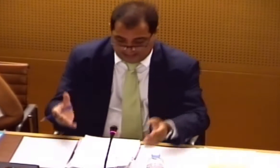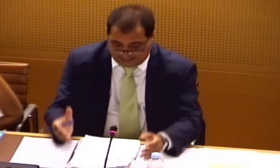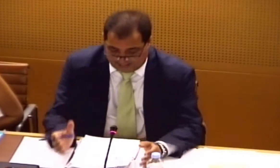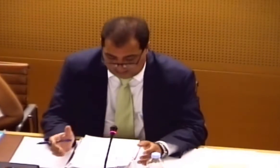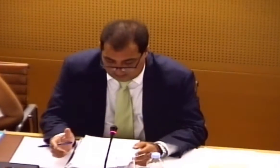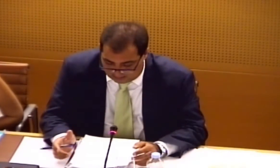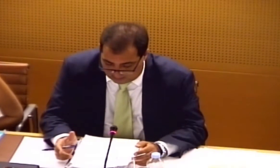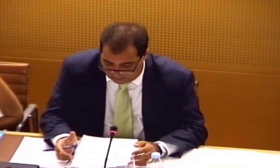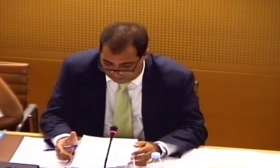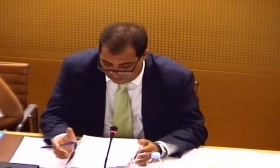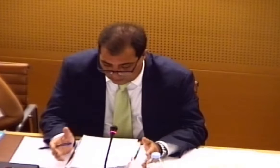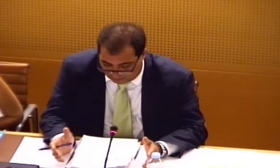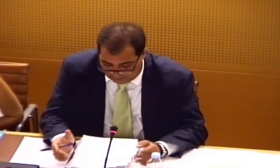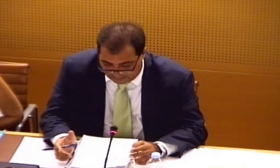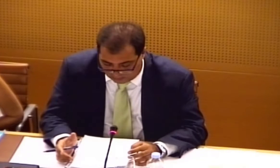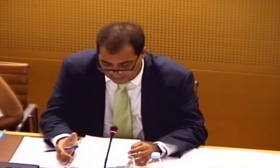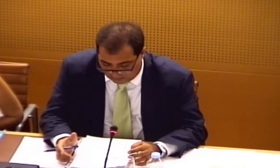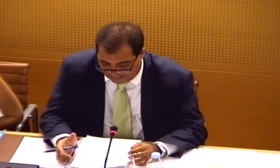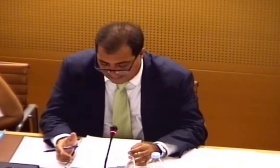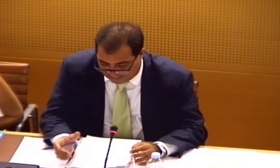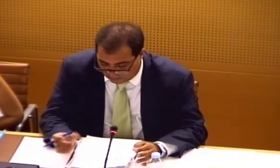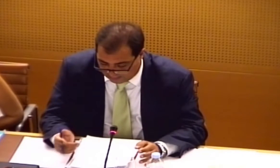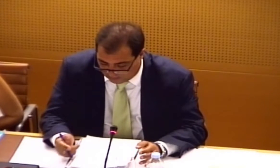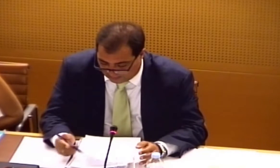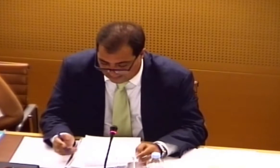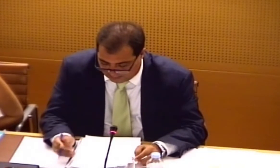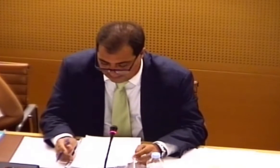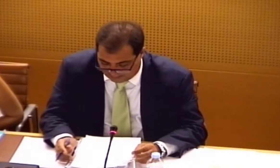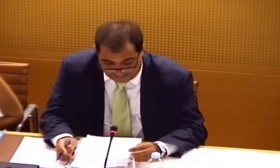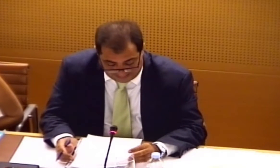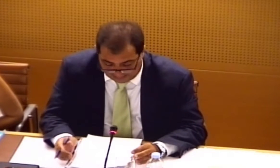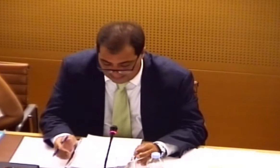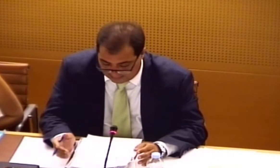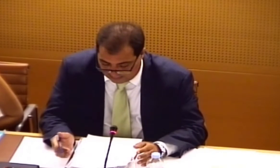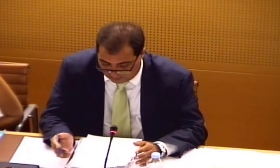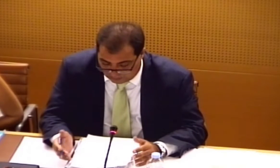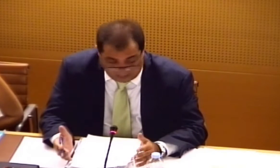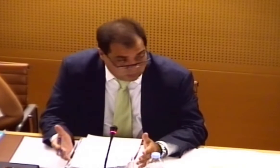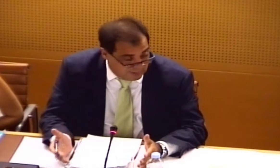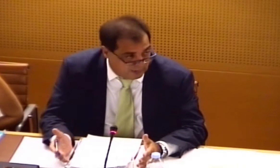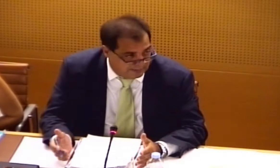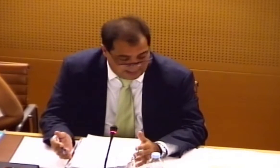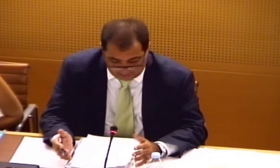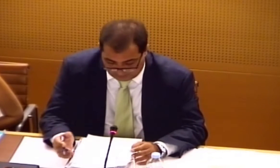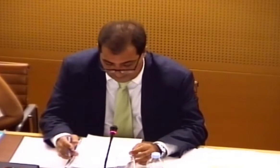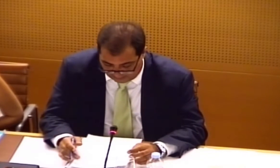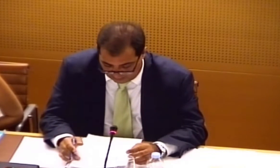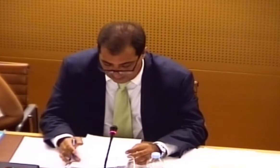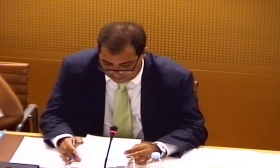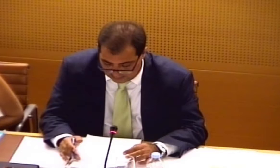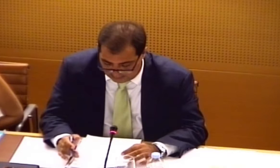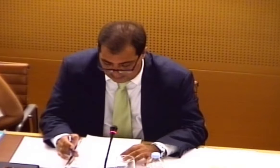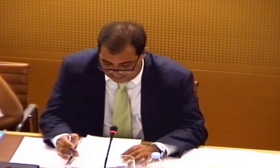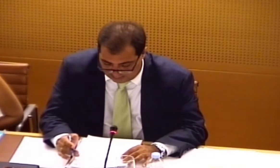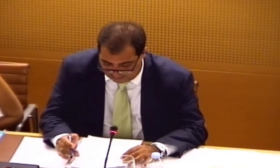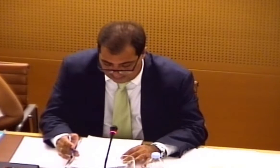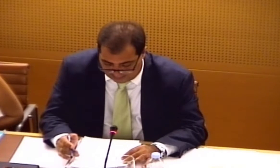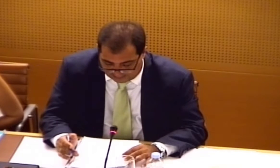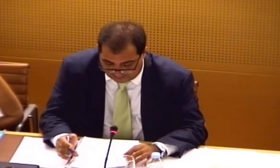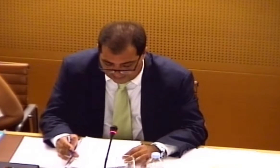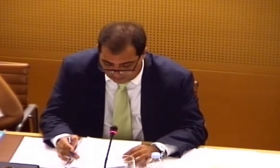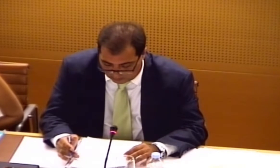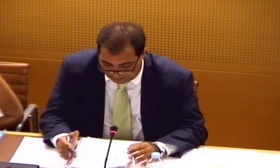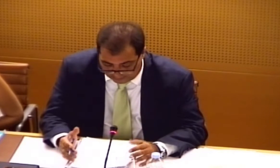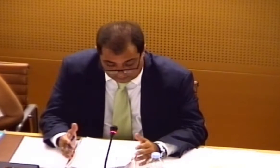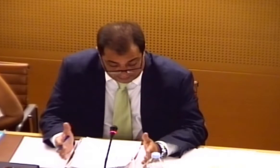requisitos que en concreto eran cuatro ayuntamientos: Arona, Guía de Isora, San Juan de la Rambla y San Miguel, de los cuales los cuatro la entregaron, pero